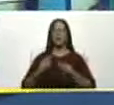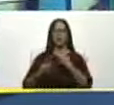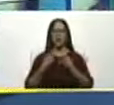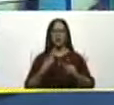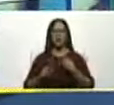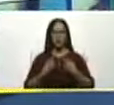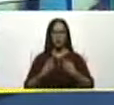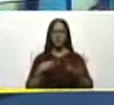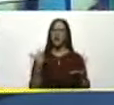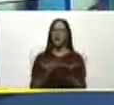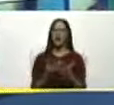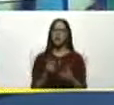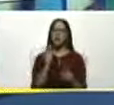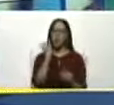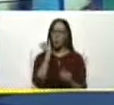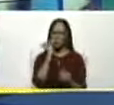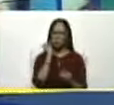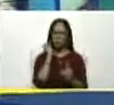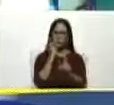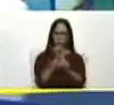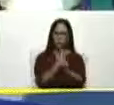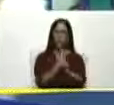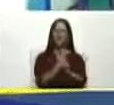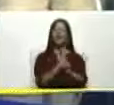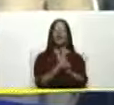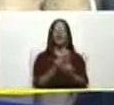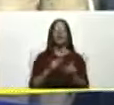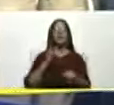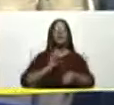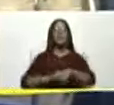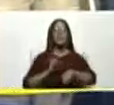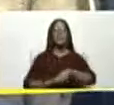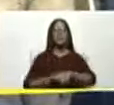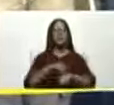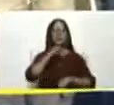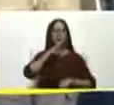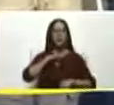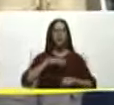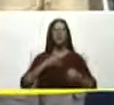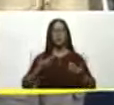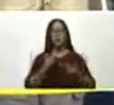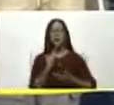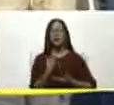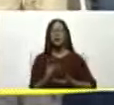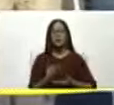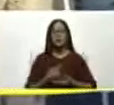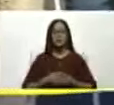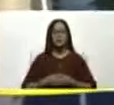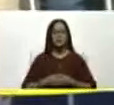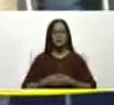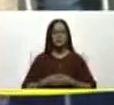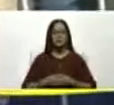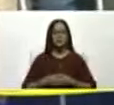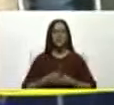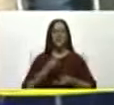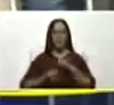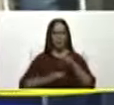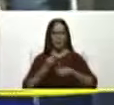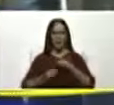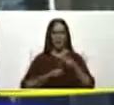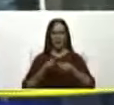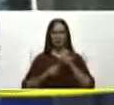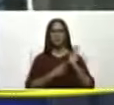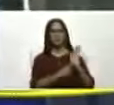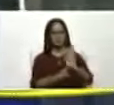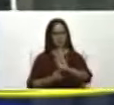cosas hasta un punto en el que el tiempo histórico nos va a decir hemos hecho una marca. Ya no